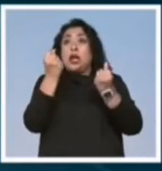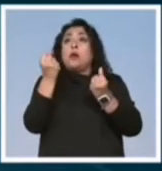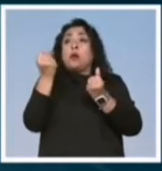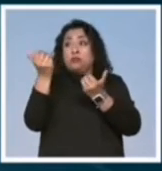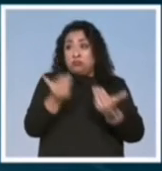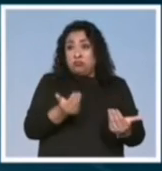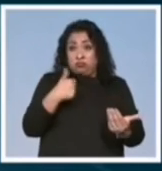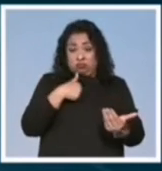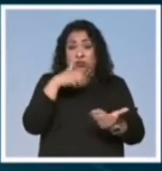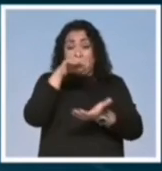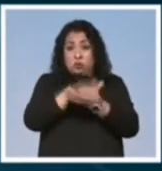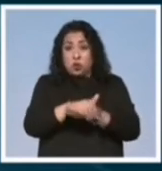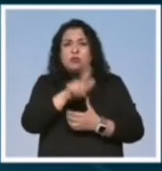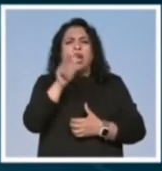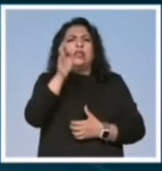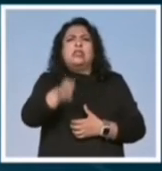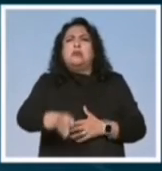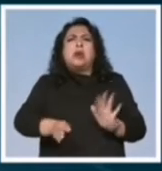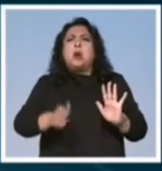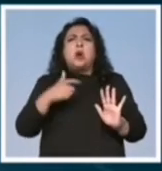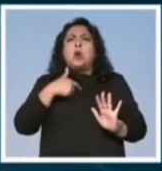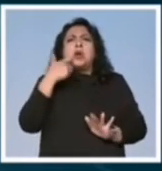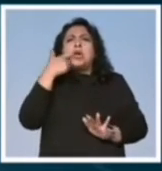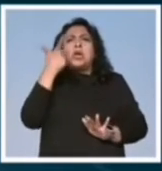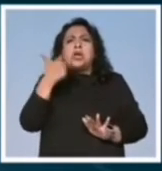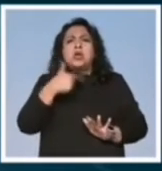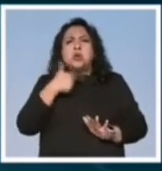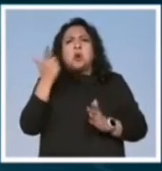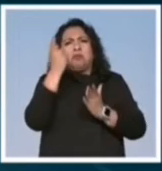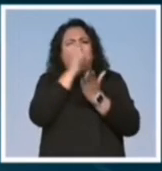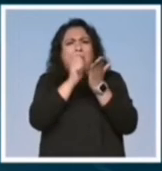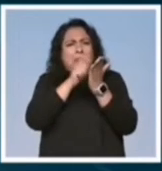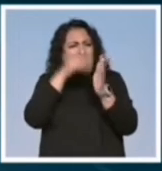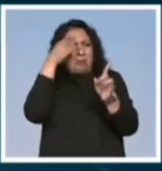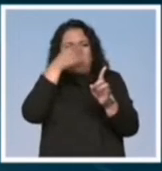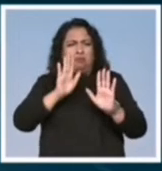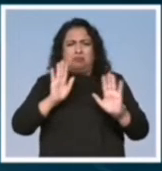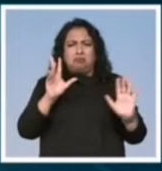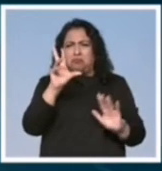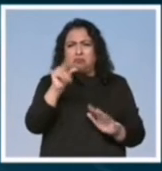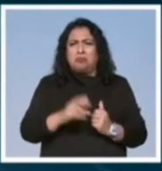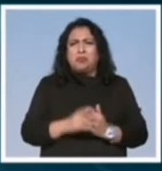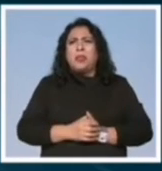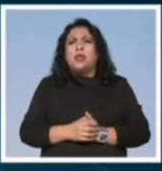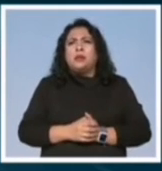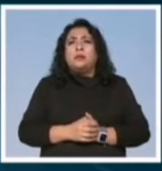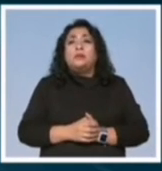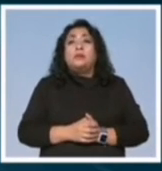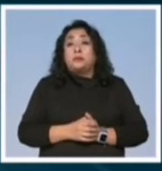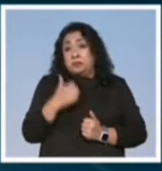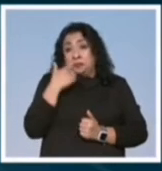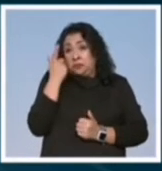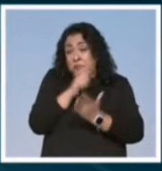marido. Después aceptó que no se propuso como carrera la escritura. El que quiere escribir